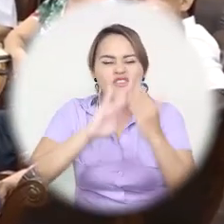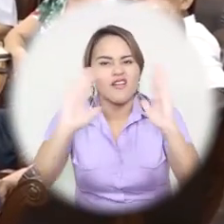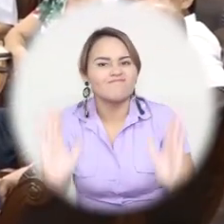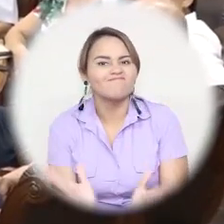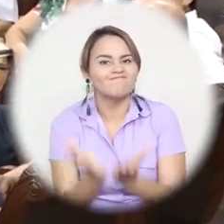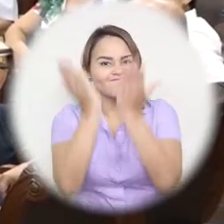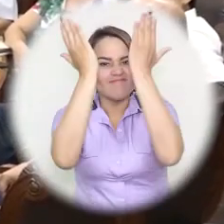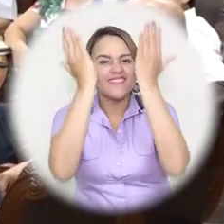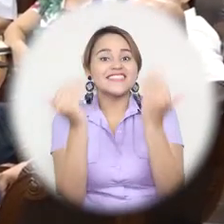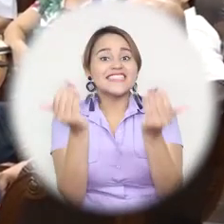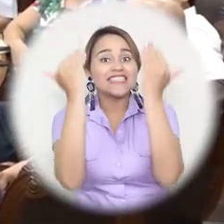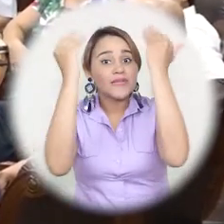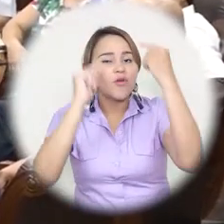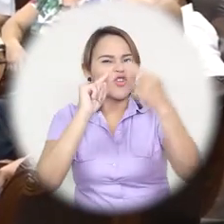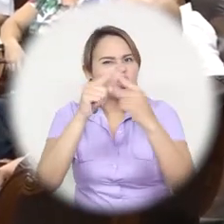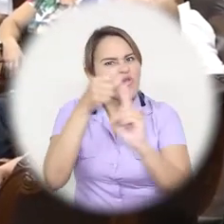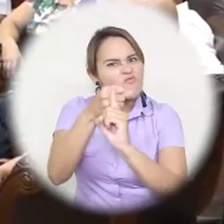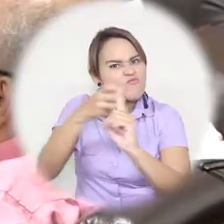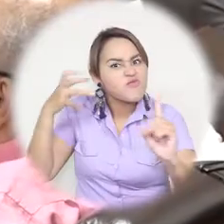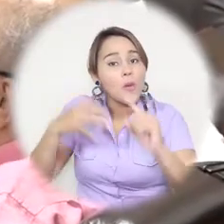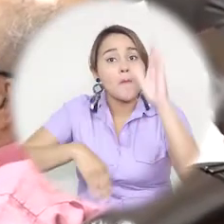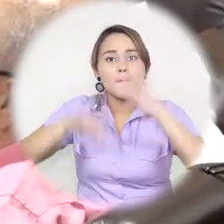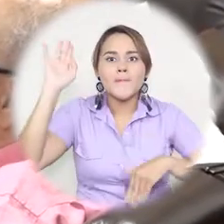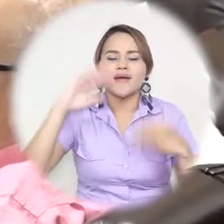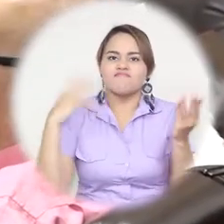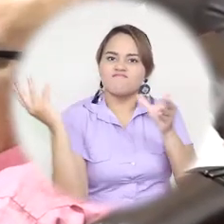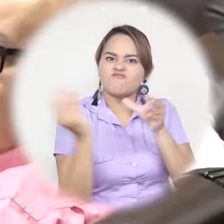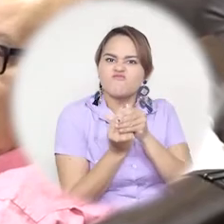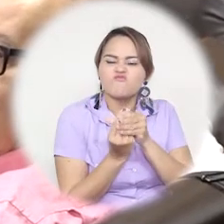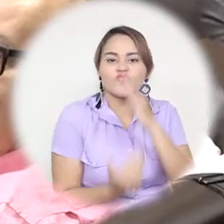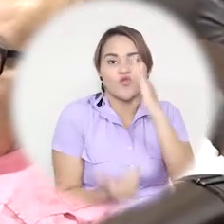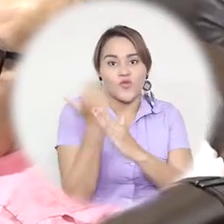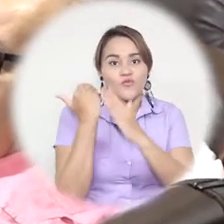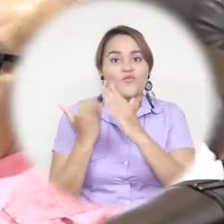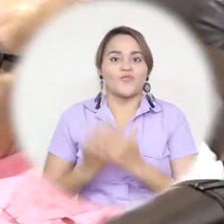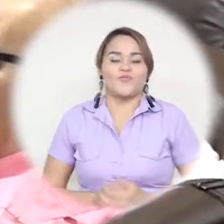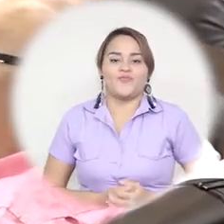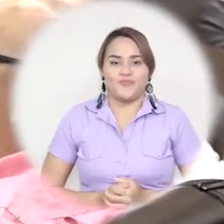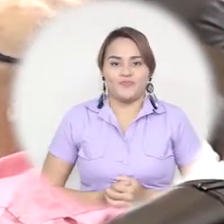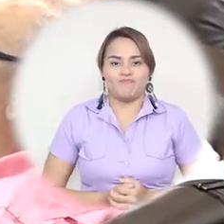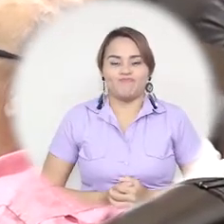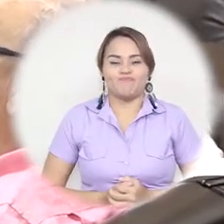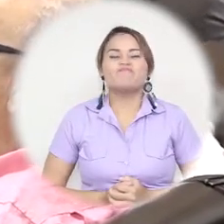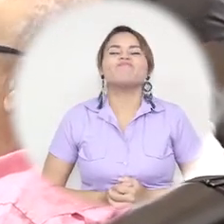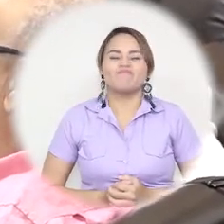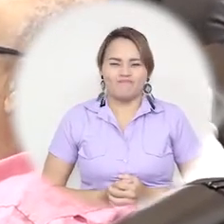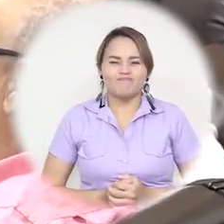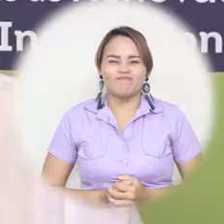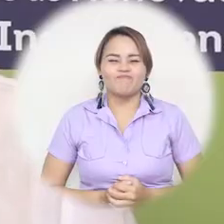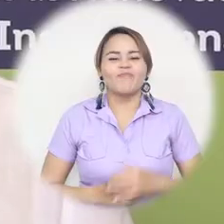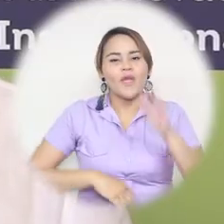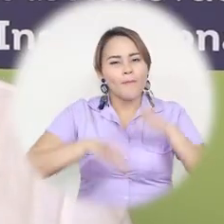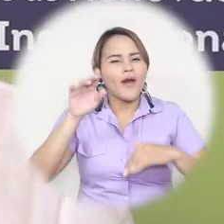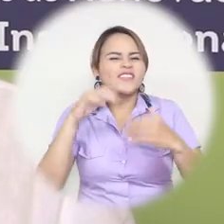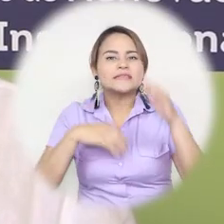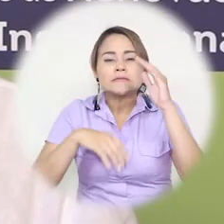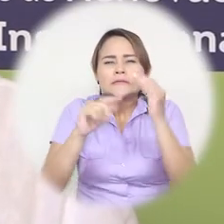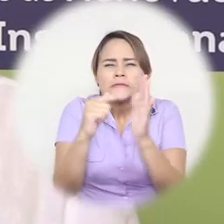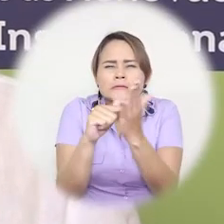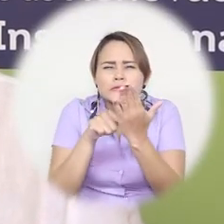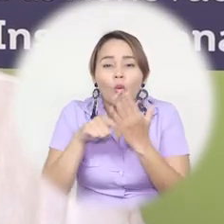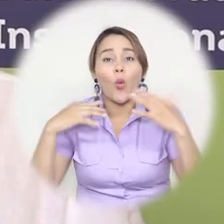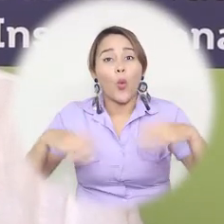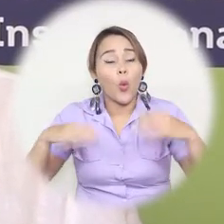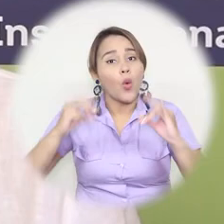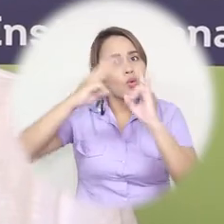las comunidades bajo la premisa de la inclusión y la innovación. Los avances que ha tenido la universidad, de acuerdo a las cifras que acaba de presentar